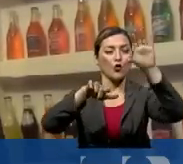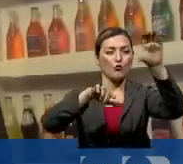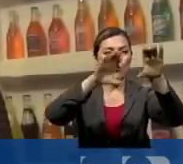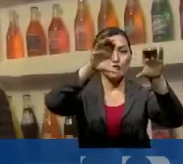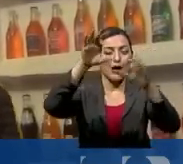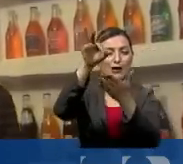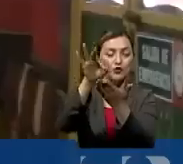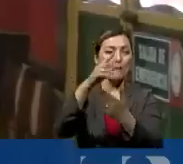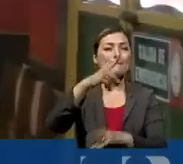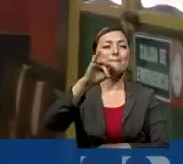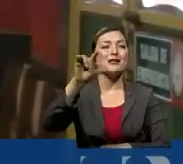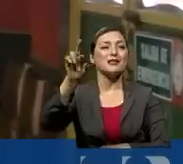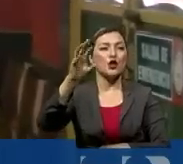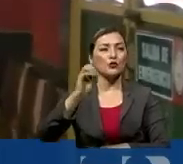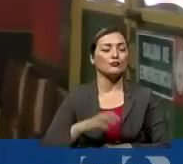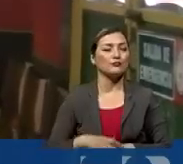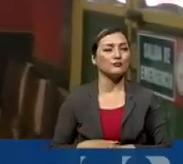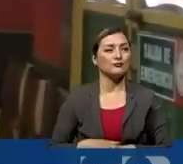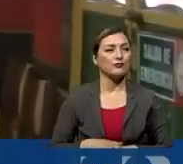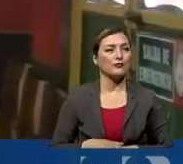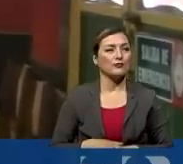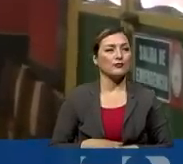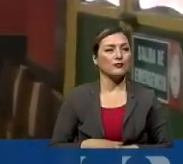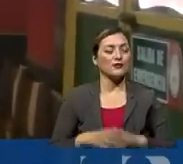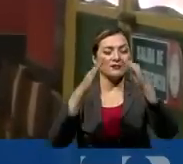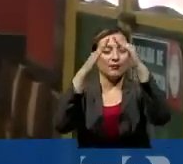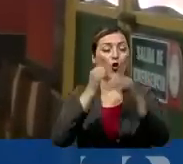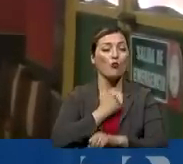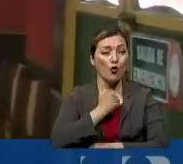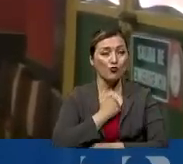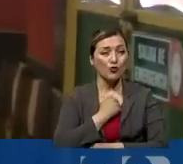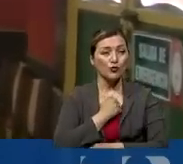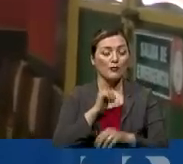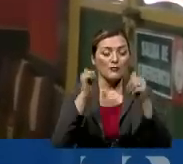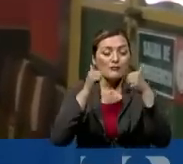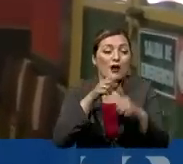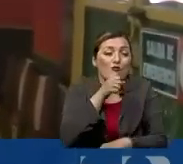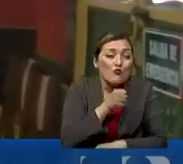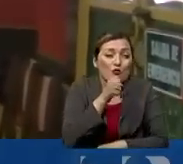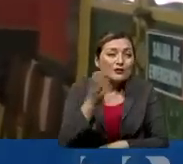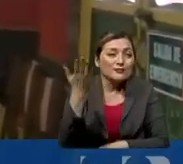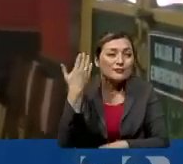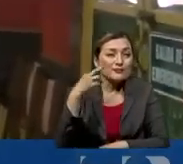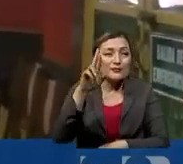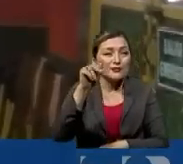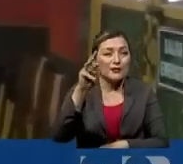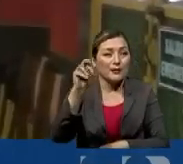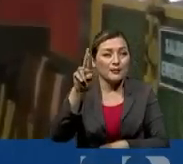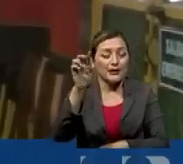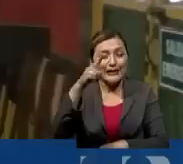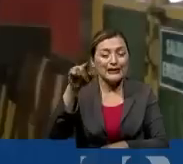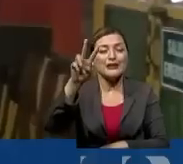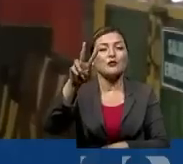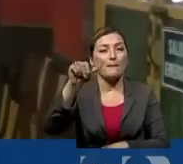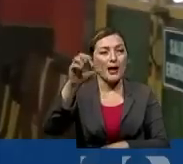del Cantón Píllaro. Esta casa es patrimonial, es de mis abuelitos Ramírez Vázquez, se